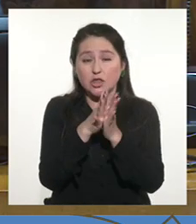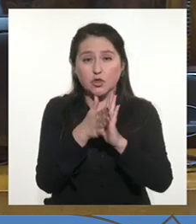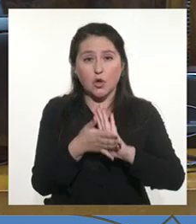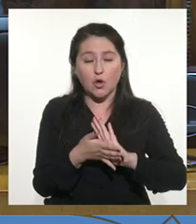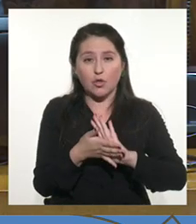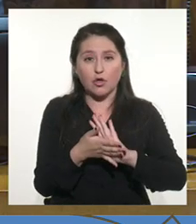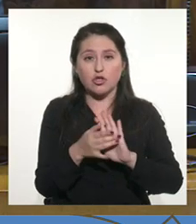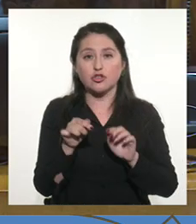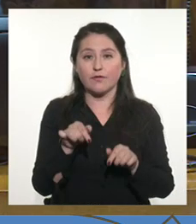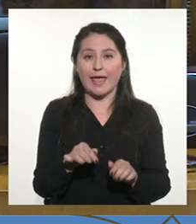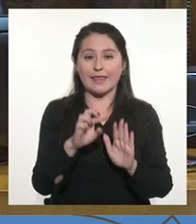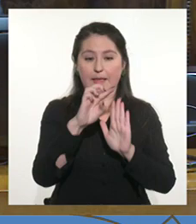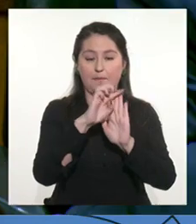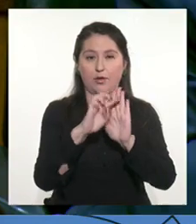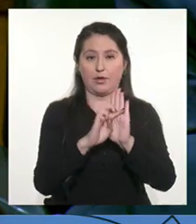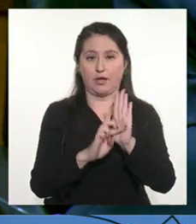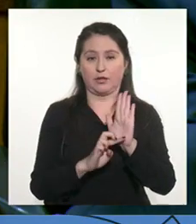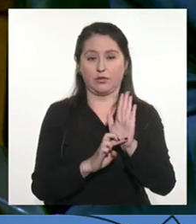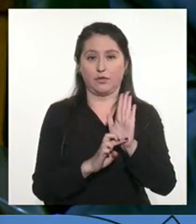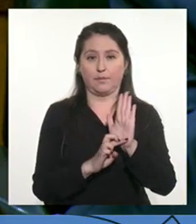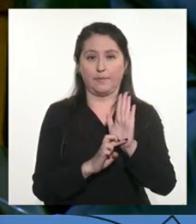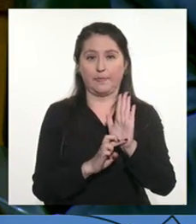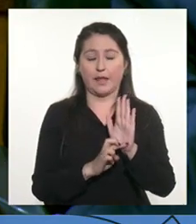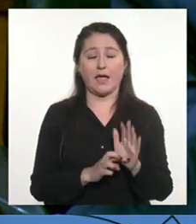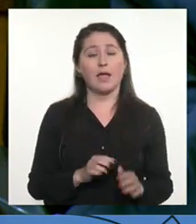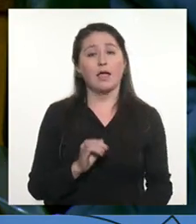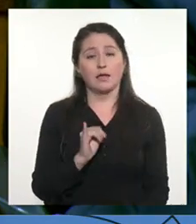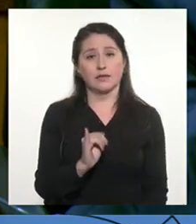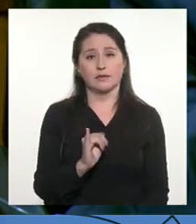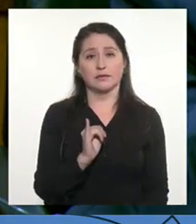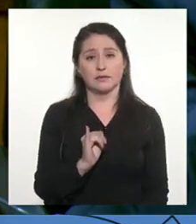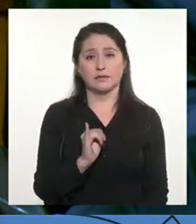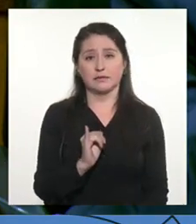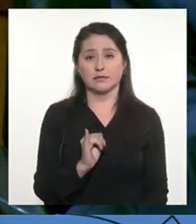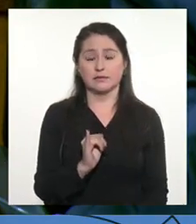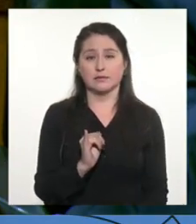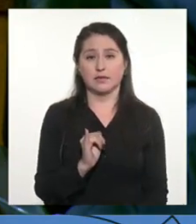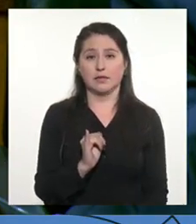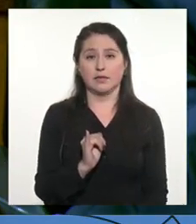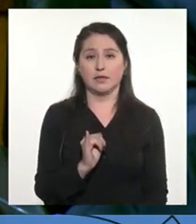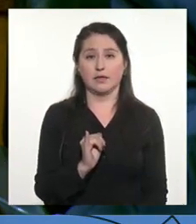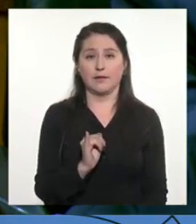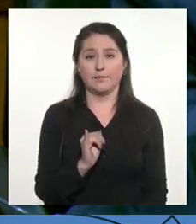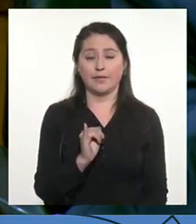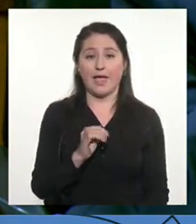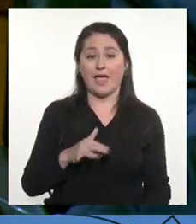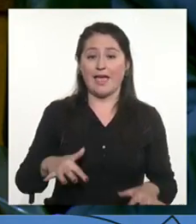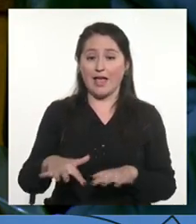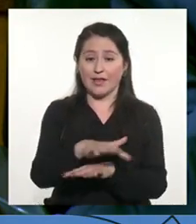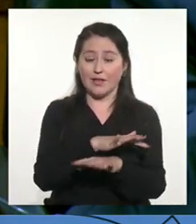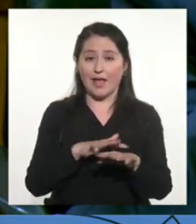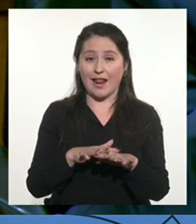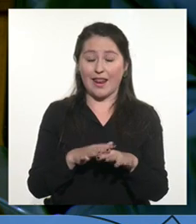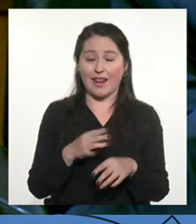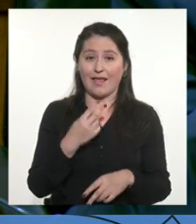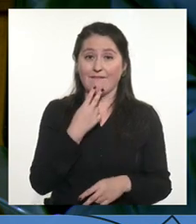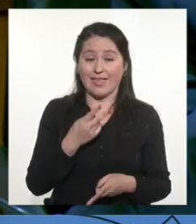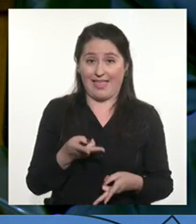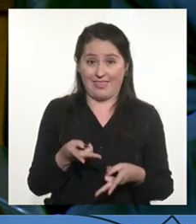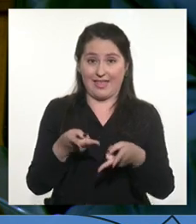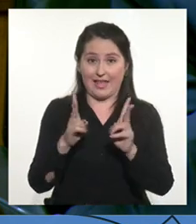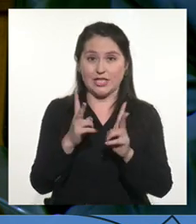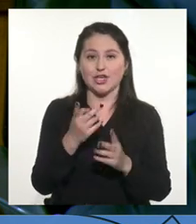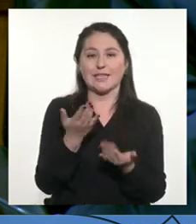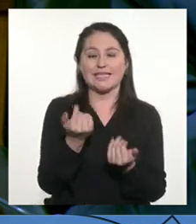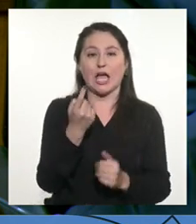sobre este proyecto efectivamente actual en la vida del derecho requiere de conocimiento